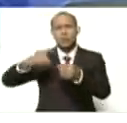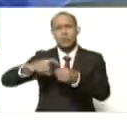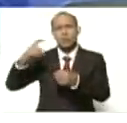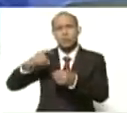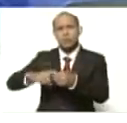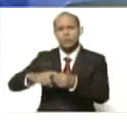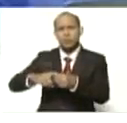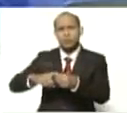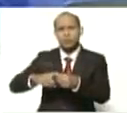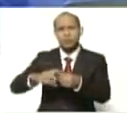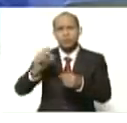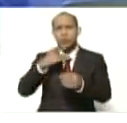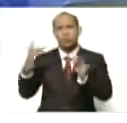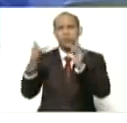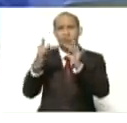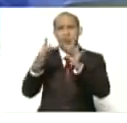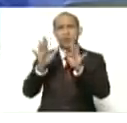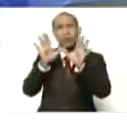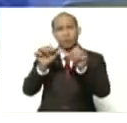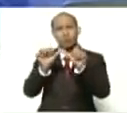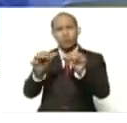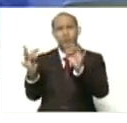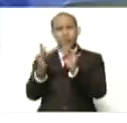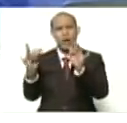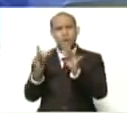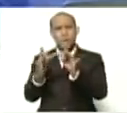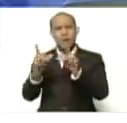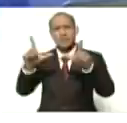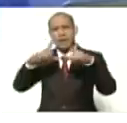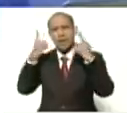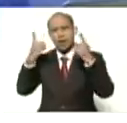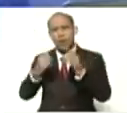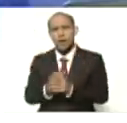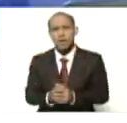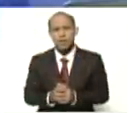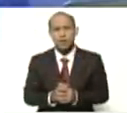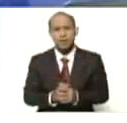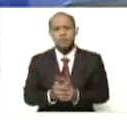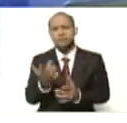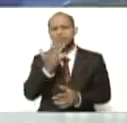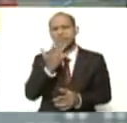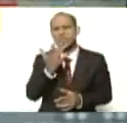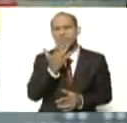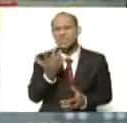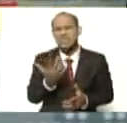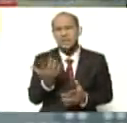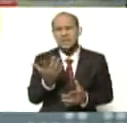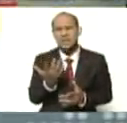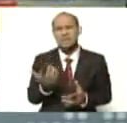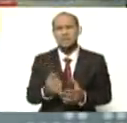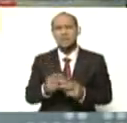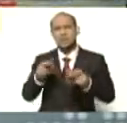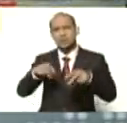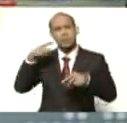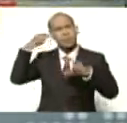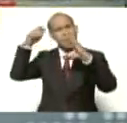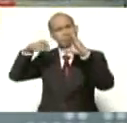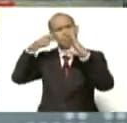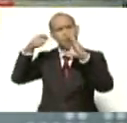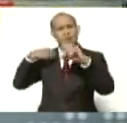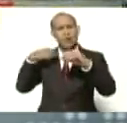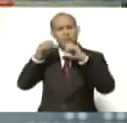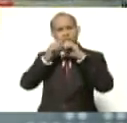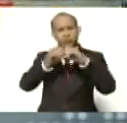no me van a quitar el pase mantenemos el pase con la guaira que sencillo es en este vídeo y lo voy a